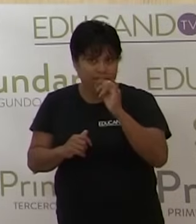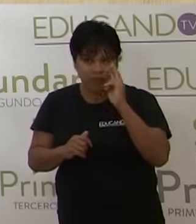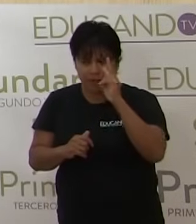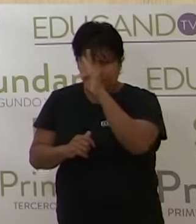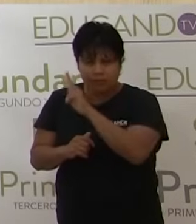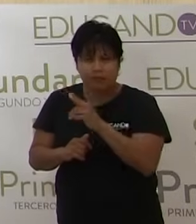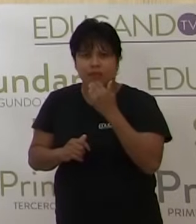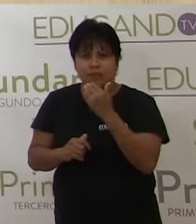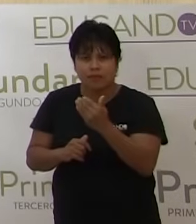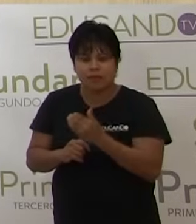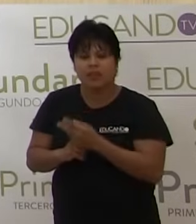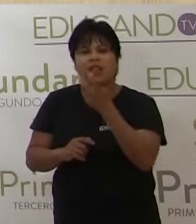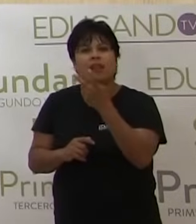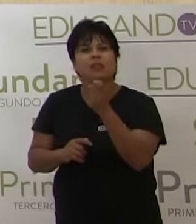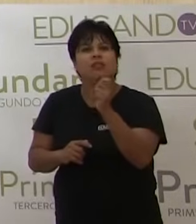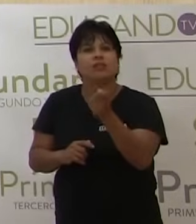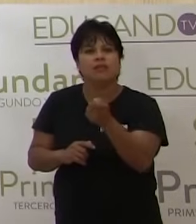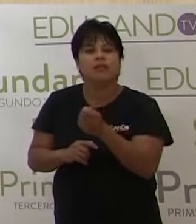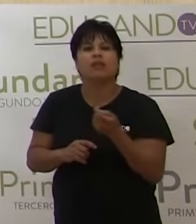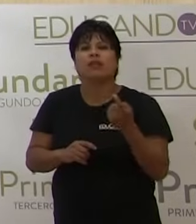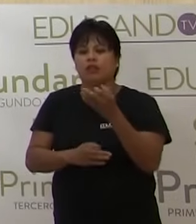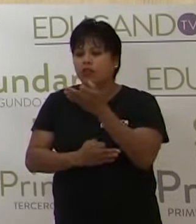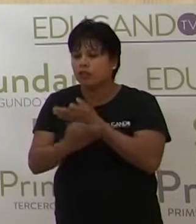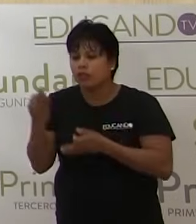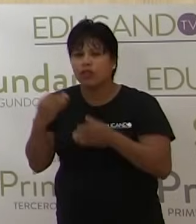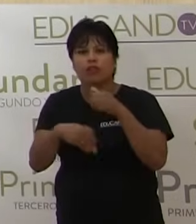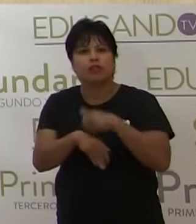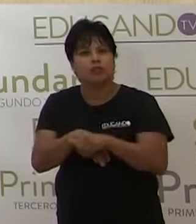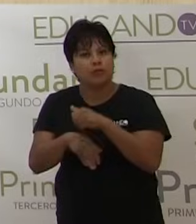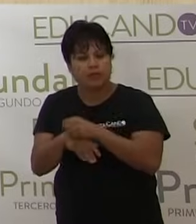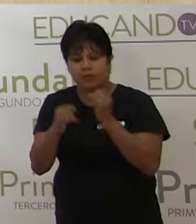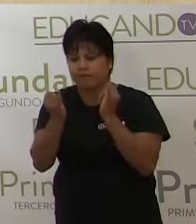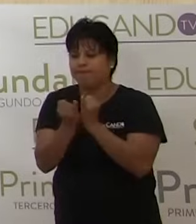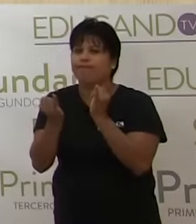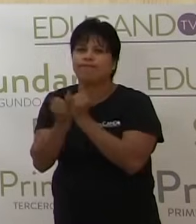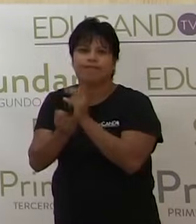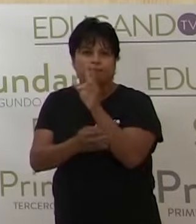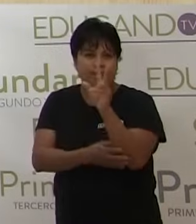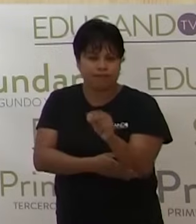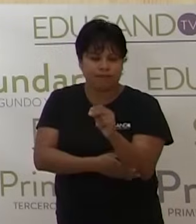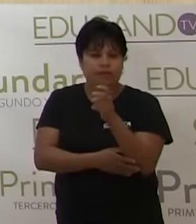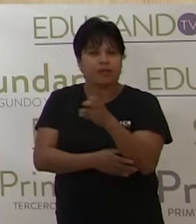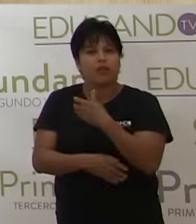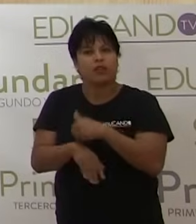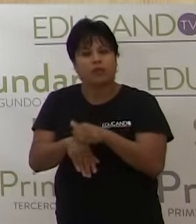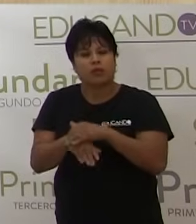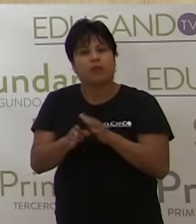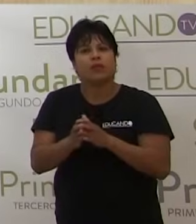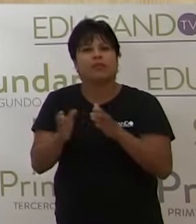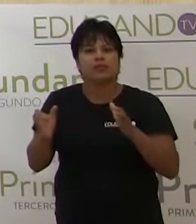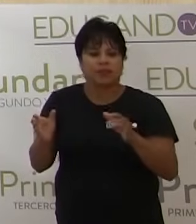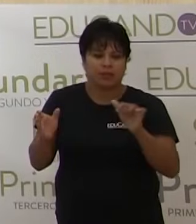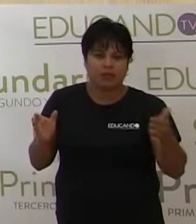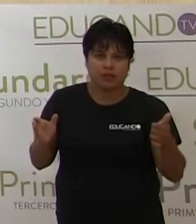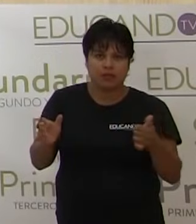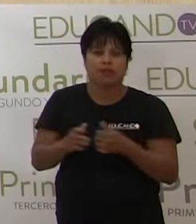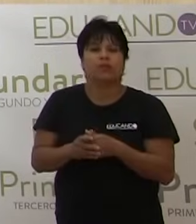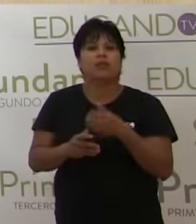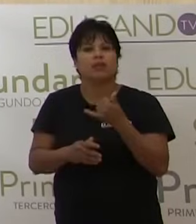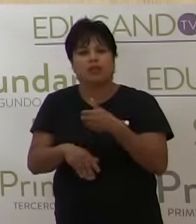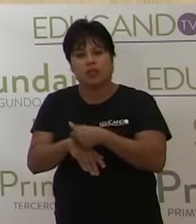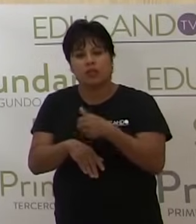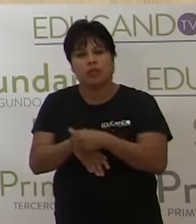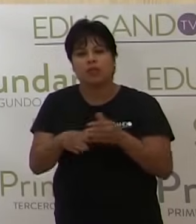bien Y eso significa que no todos los números son iguales que hay números más grandes que otros y